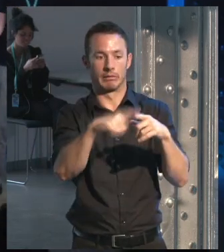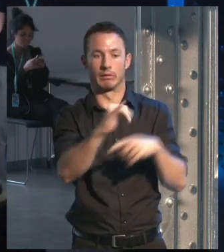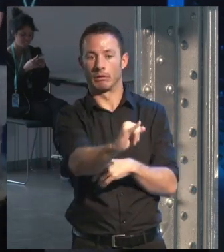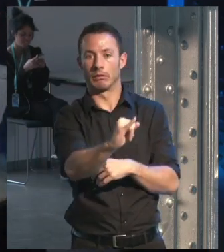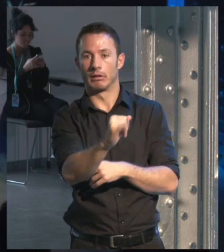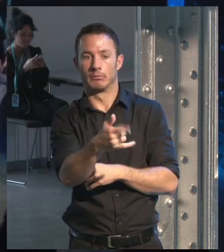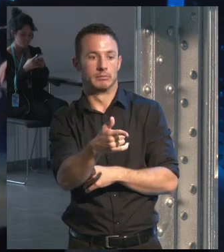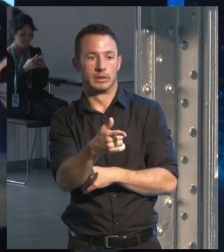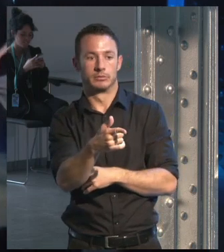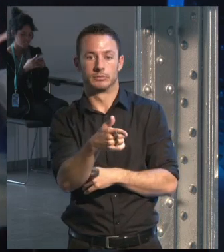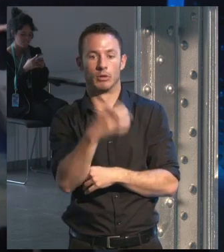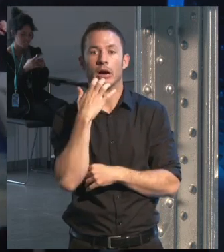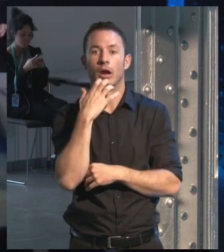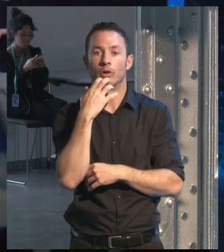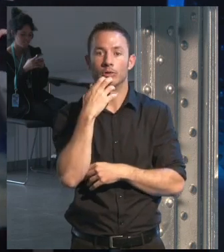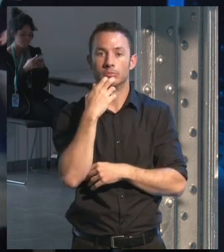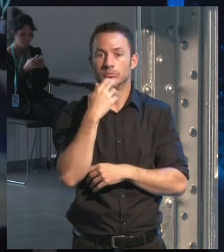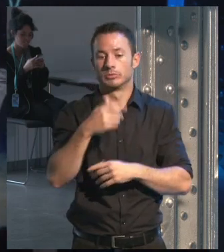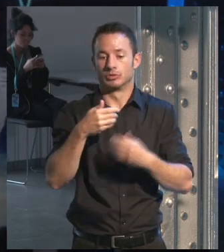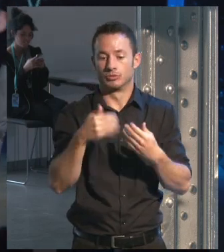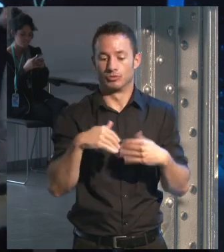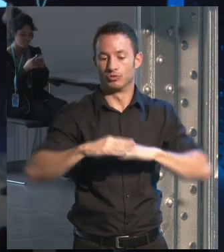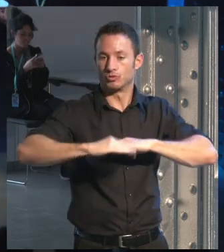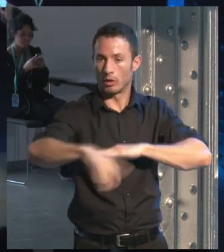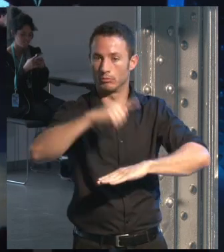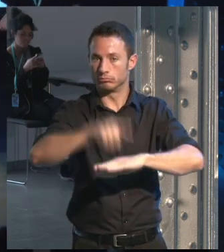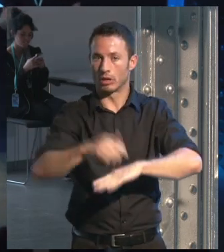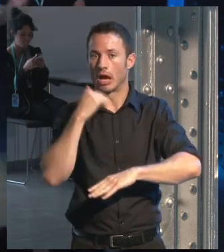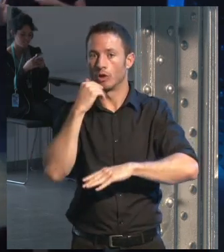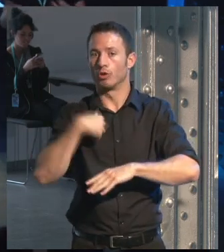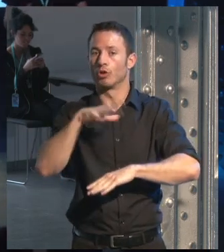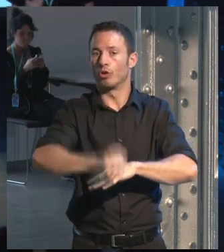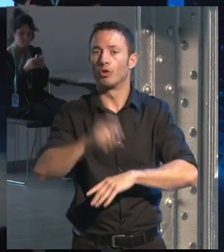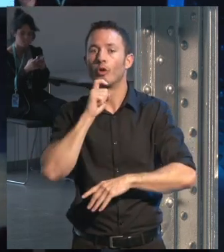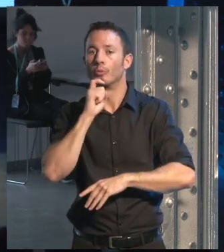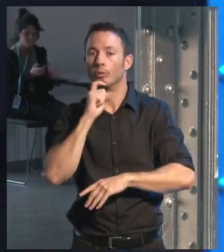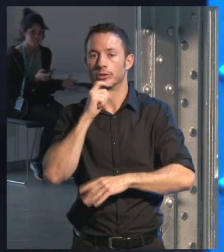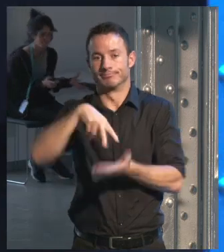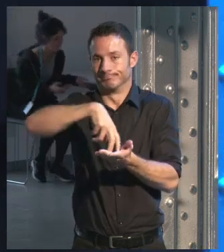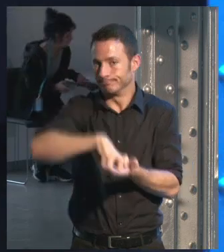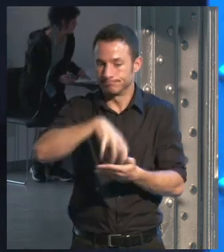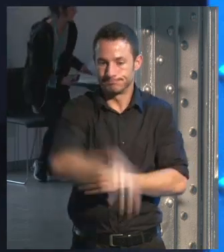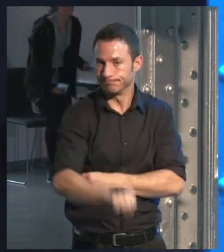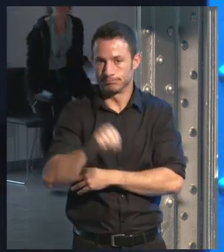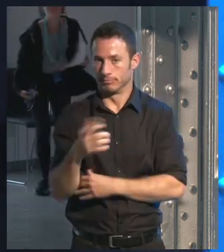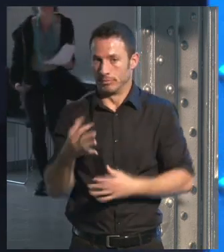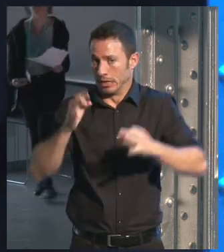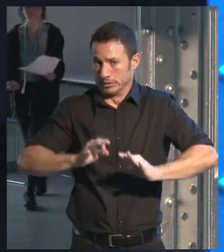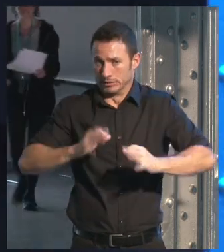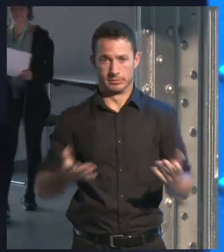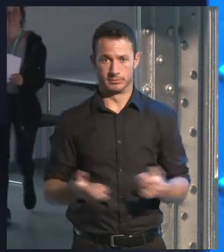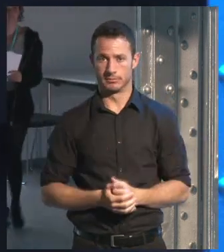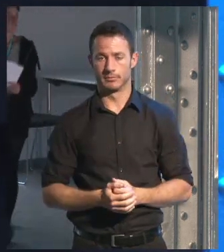un limón en el suelo, pues yo me agacho y lo cojo. Y los que tengáis la oportunidad de probarlo, es que es así de sencillo, no tienes que pensar cómo funciona esto, lo hacéis así y ya está.